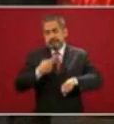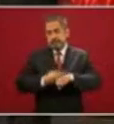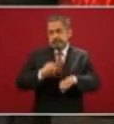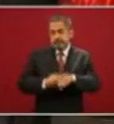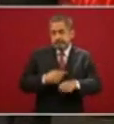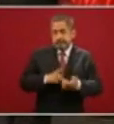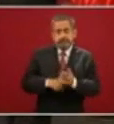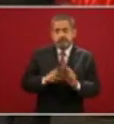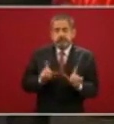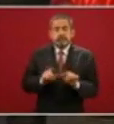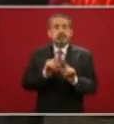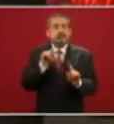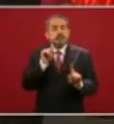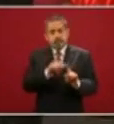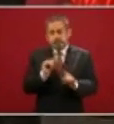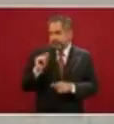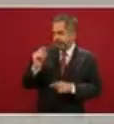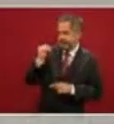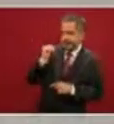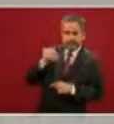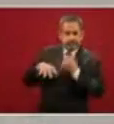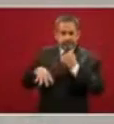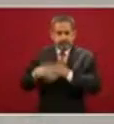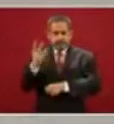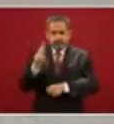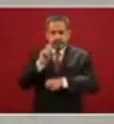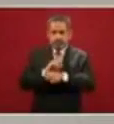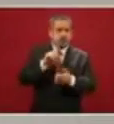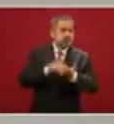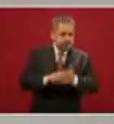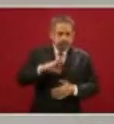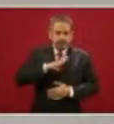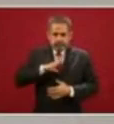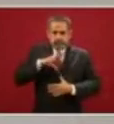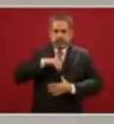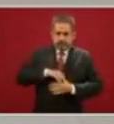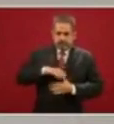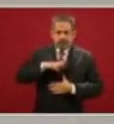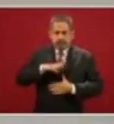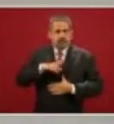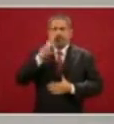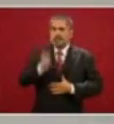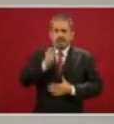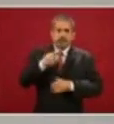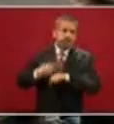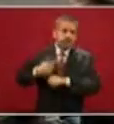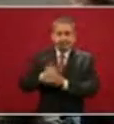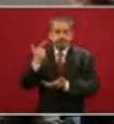es solamente quienes en los últimos 14 días han presentado la enfermedad, porque en